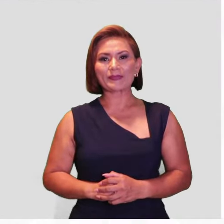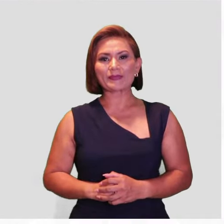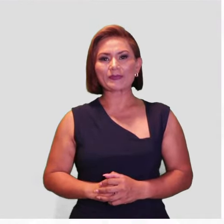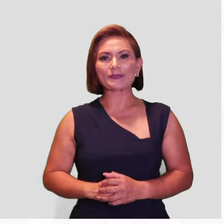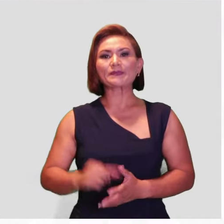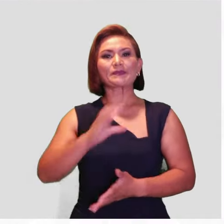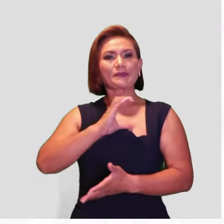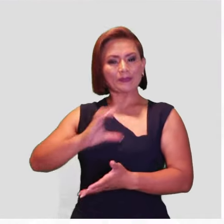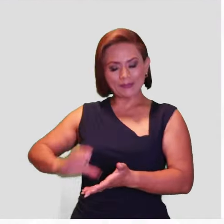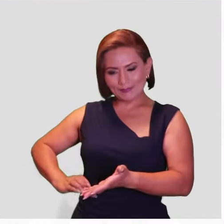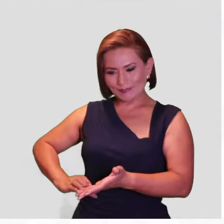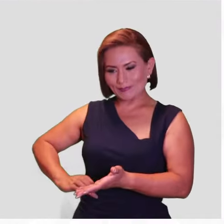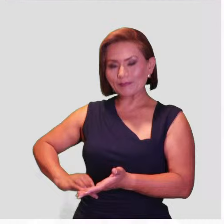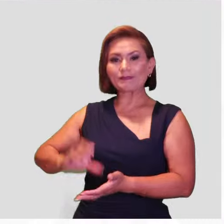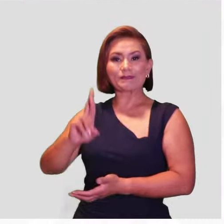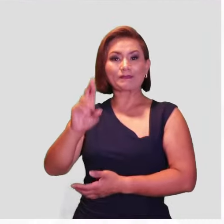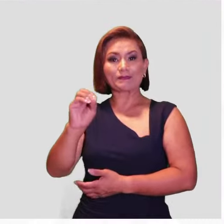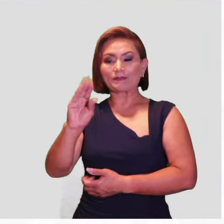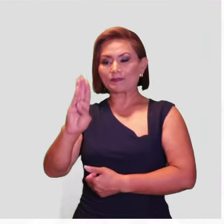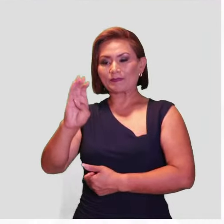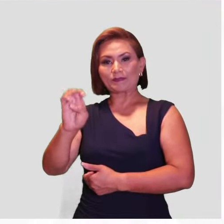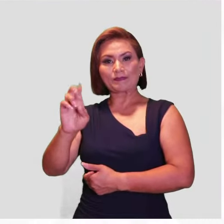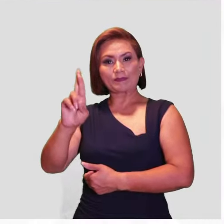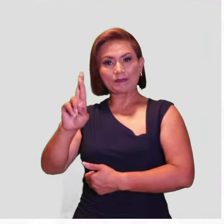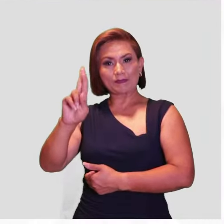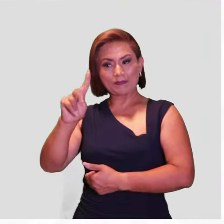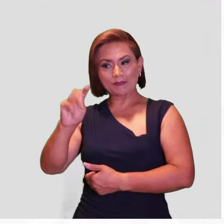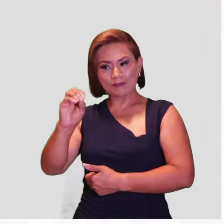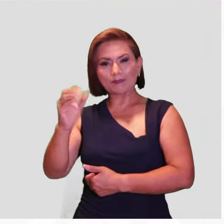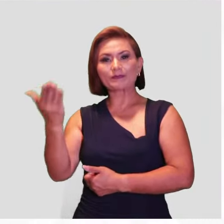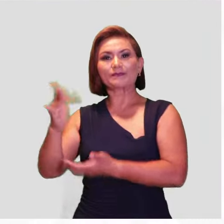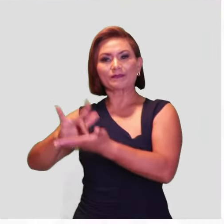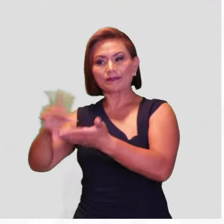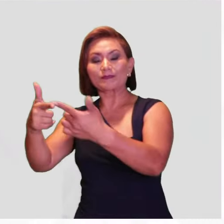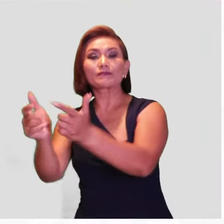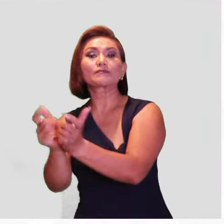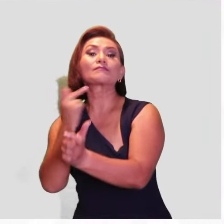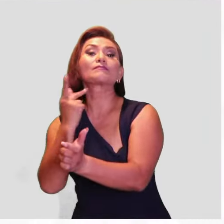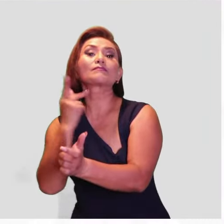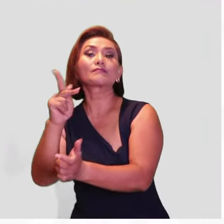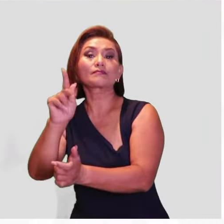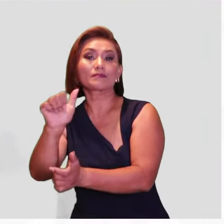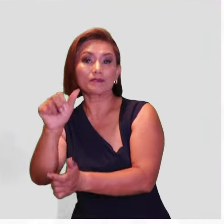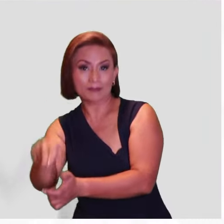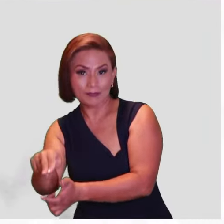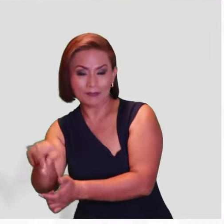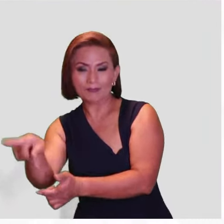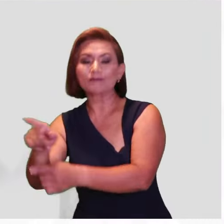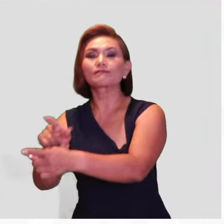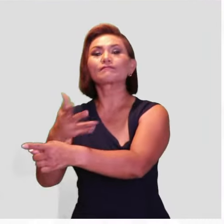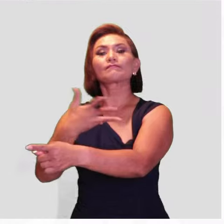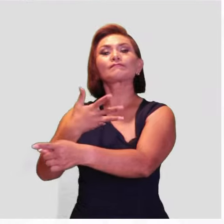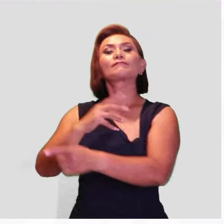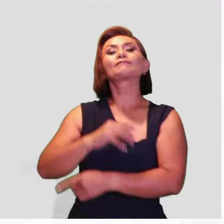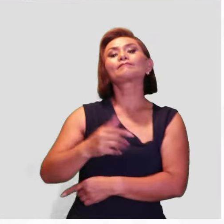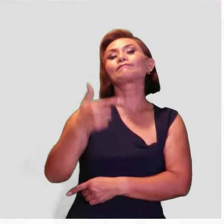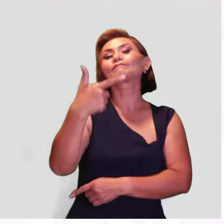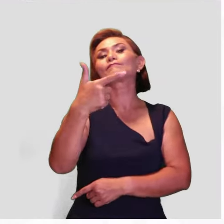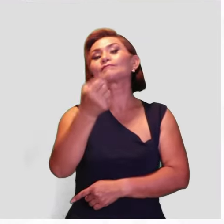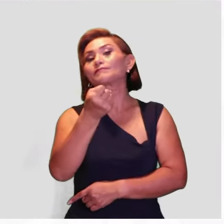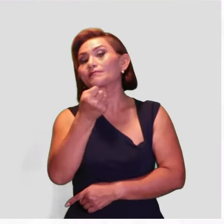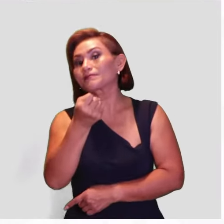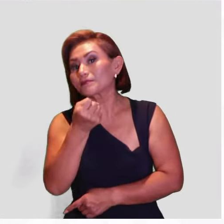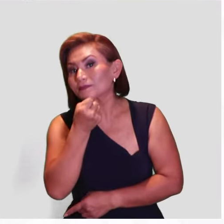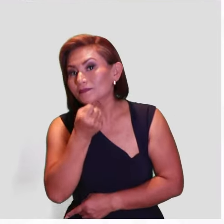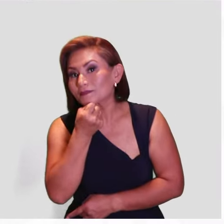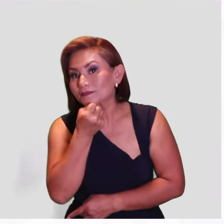Gracias, candidato Roberto Carlos Cabrera Valencia, por el Partido Acción Nacional. Solo le hago el apunte, candidato, le restan 7 segundos de